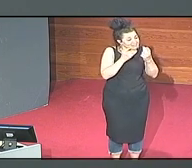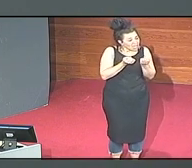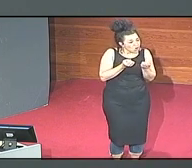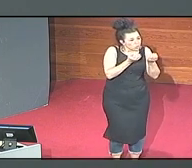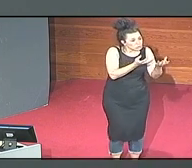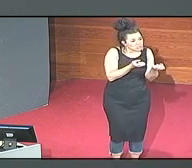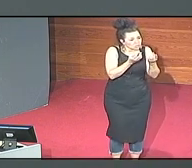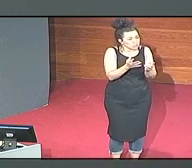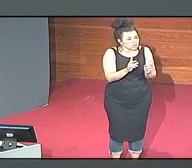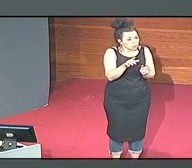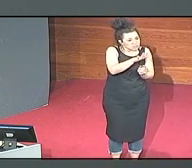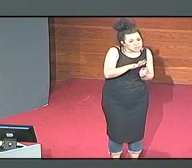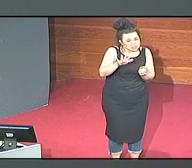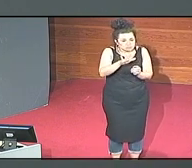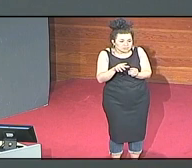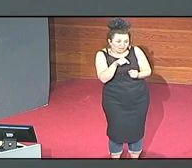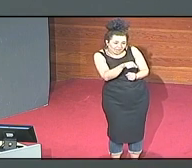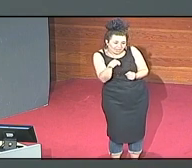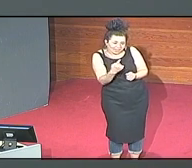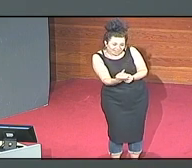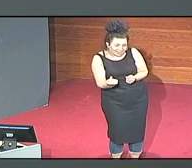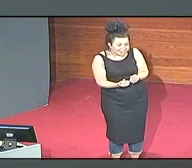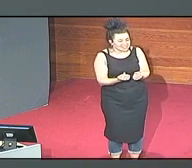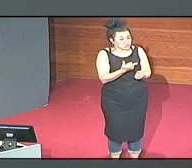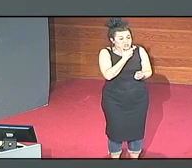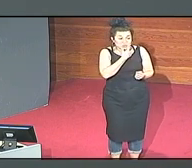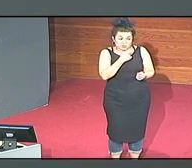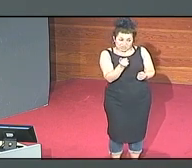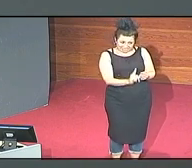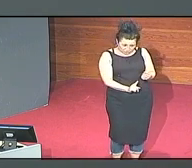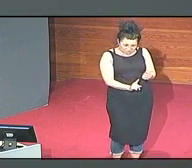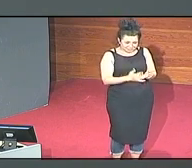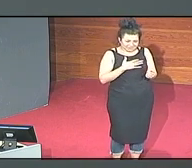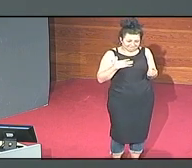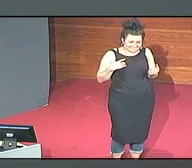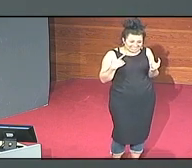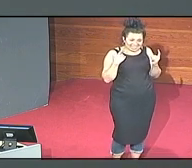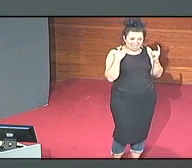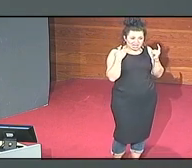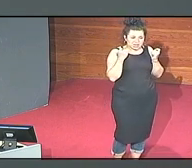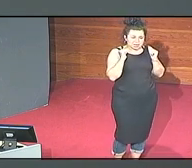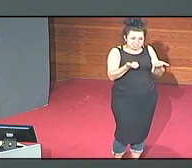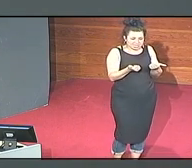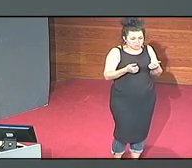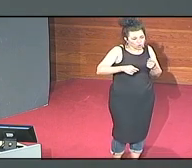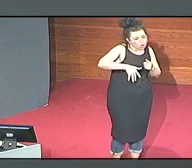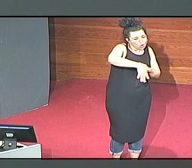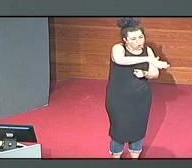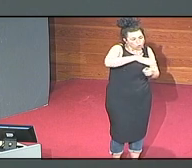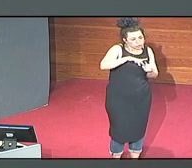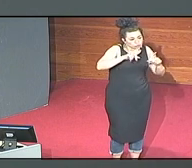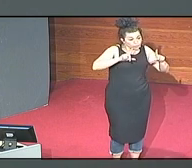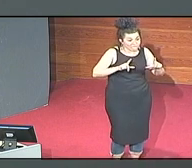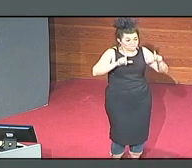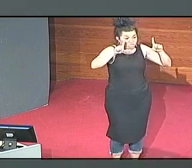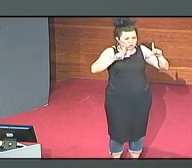no es fácil pero pero si quería empezar con esta con este contexto está esta foto de lo